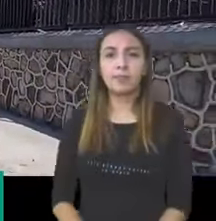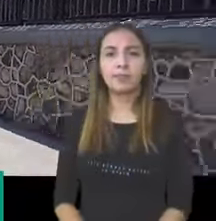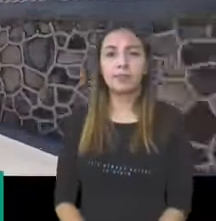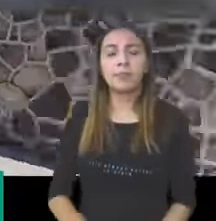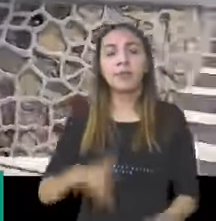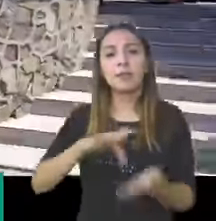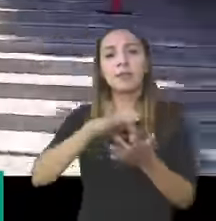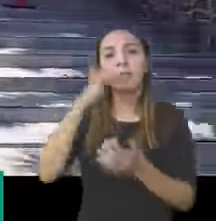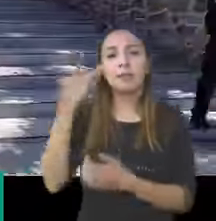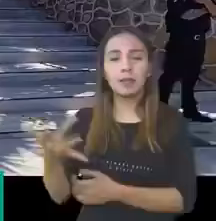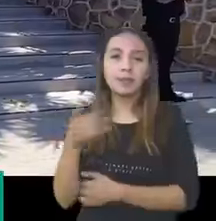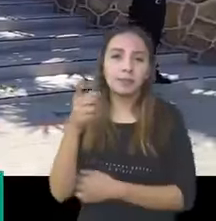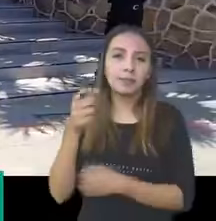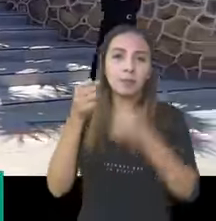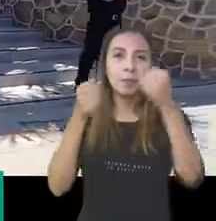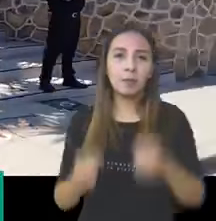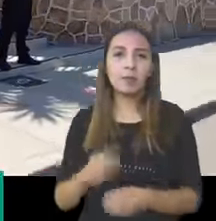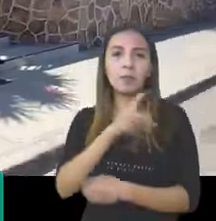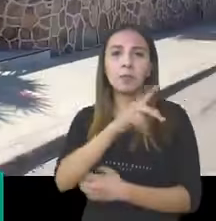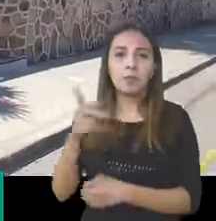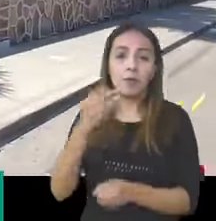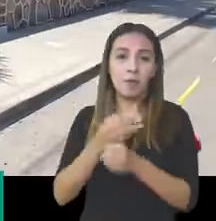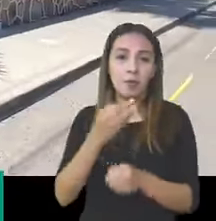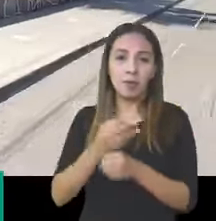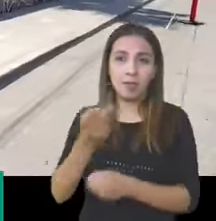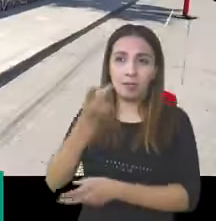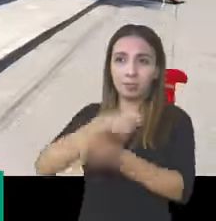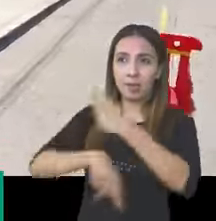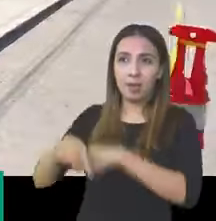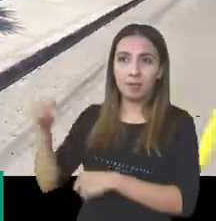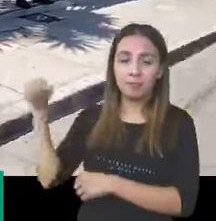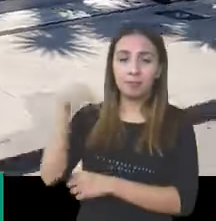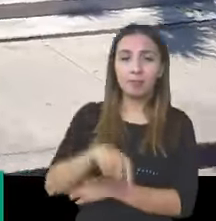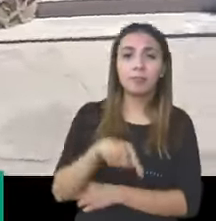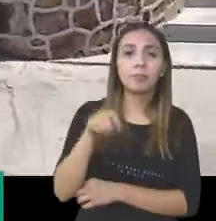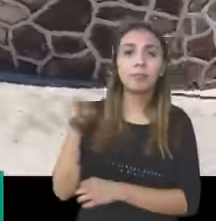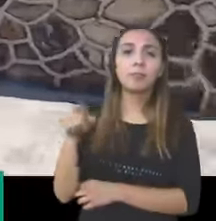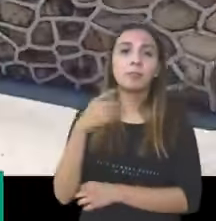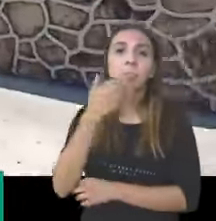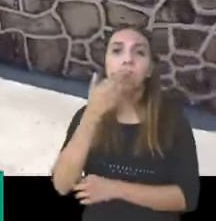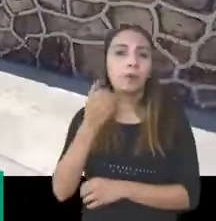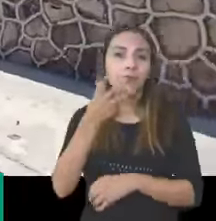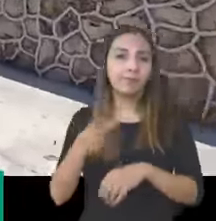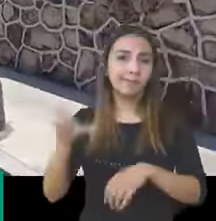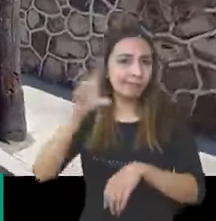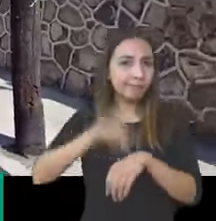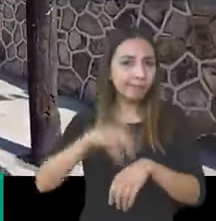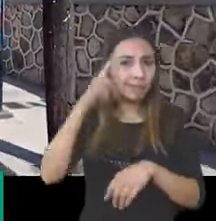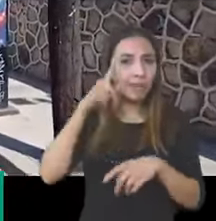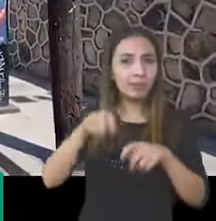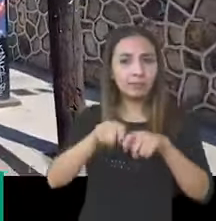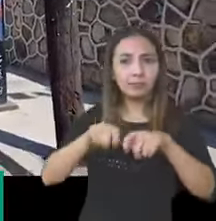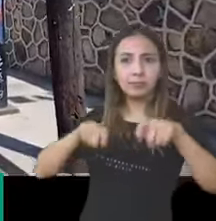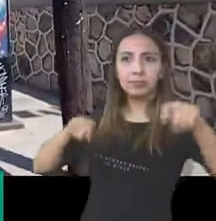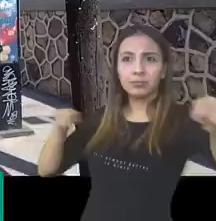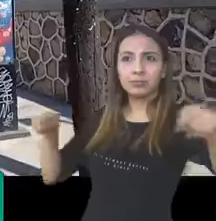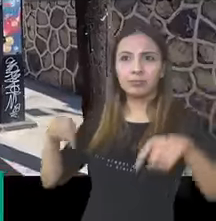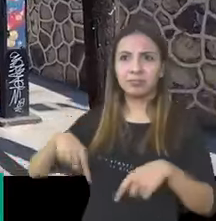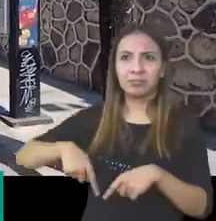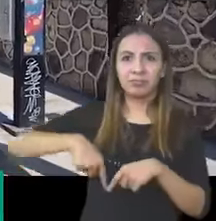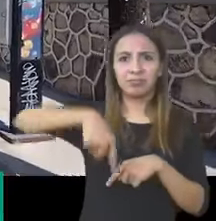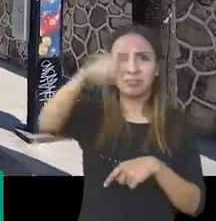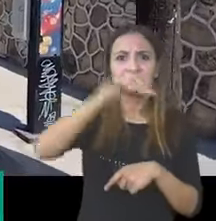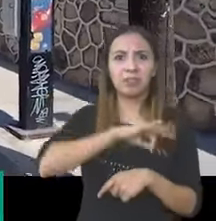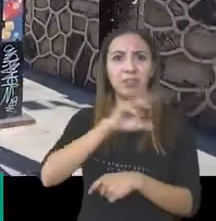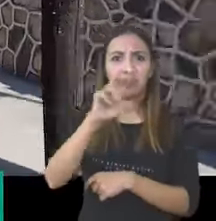Unidad de Seguridad Pública que está llegando ahorita en este momento, y no tienen el permiso para que estén haciendo todos estos, son, no sé, 30,